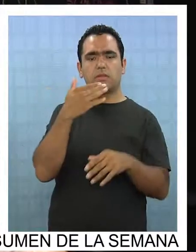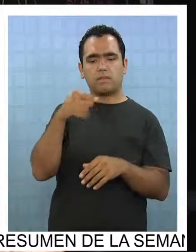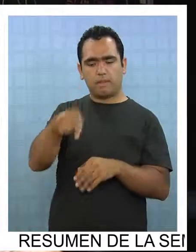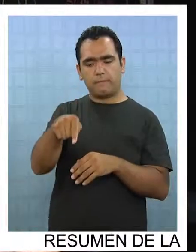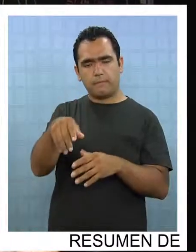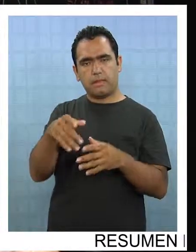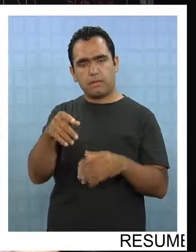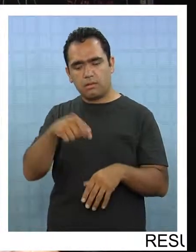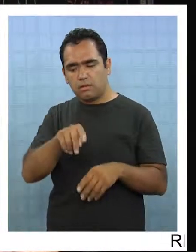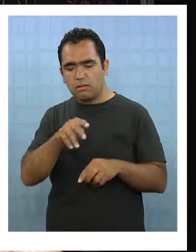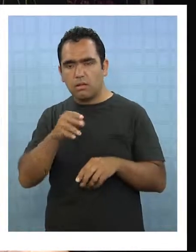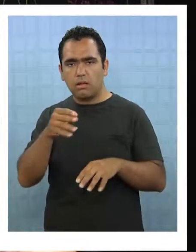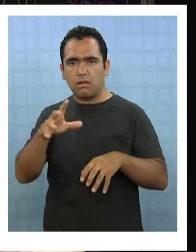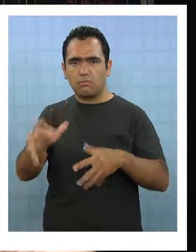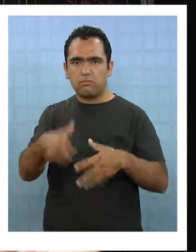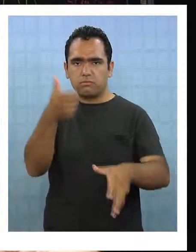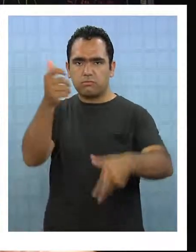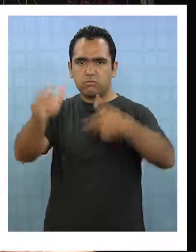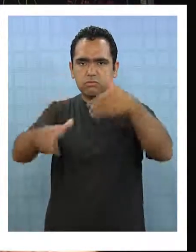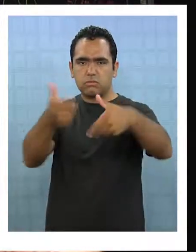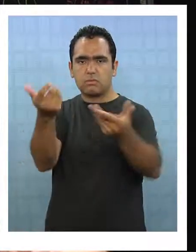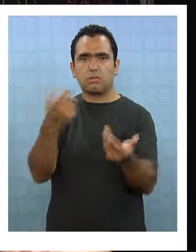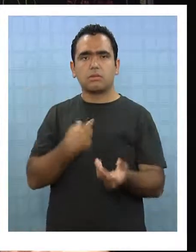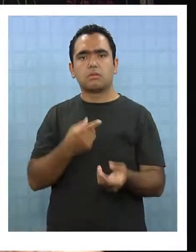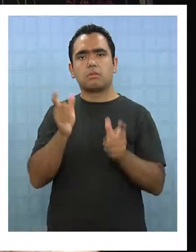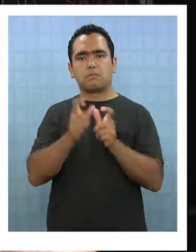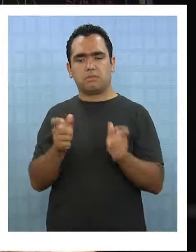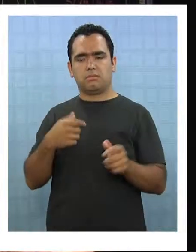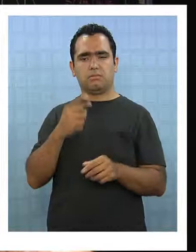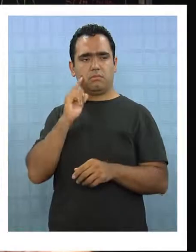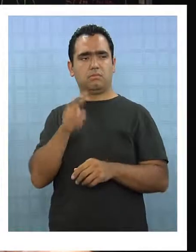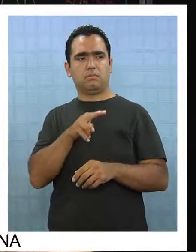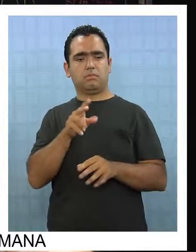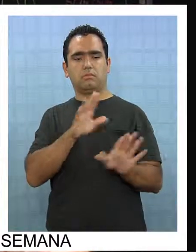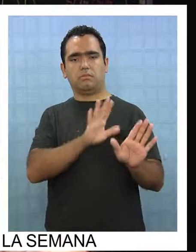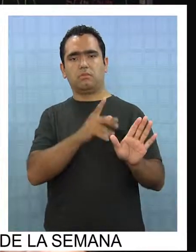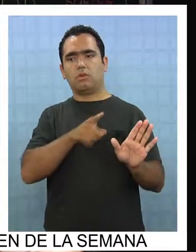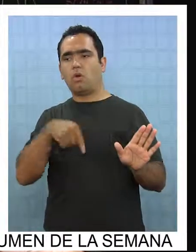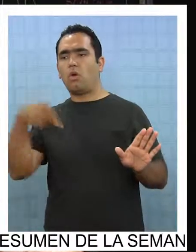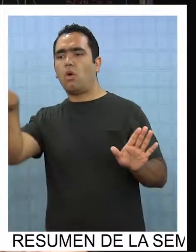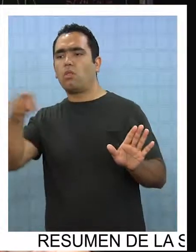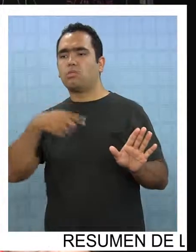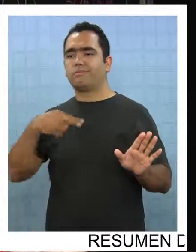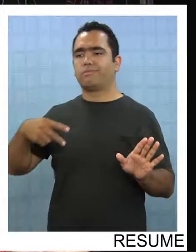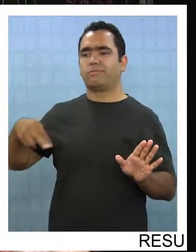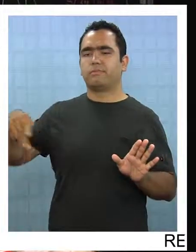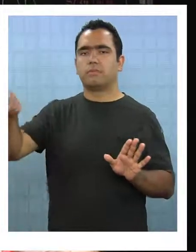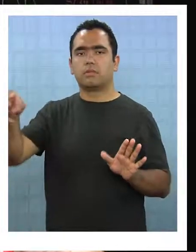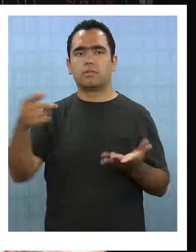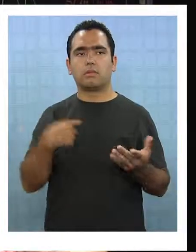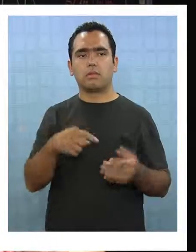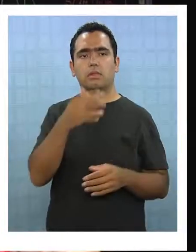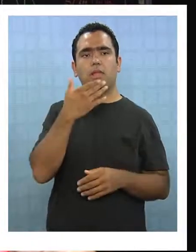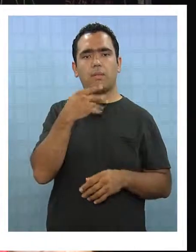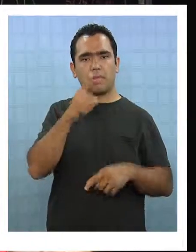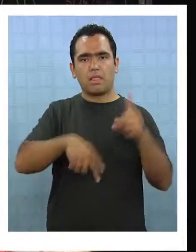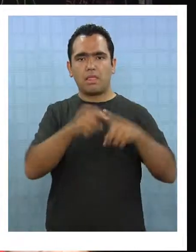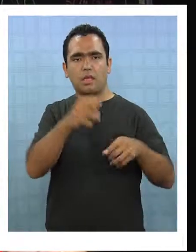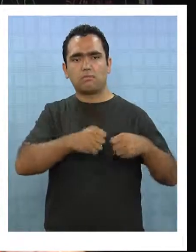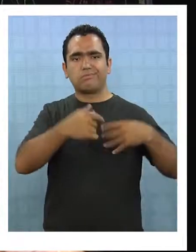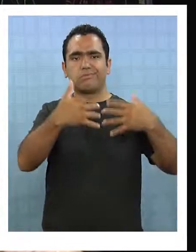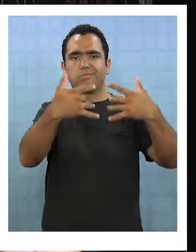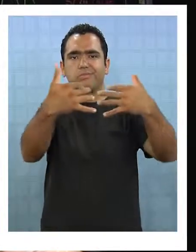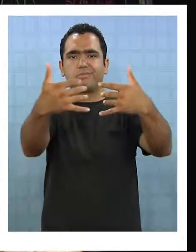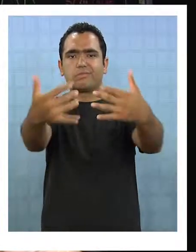es la ruptura acá del paseo, la gente nos pasa mucho. Y lo mismo, el mismo polvo como se nos entra al local,